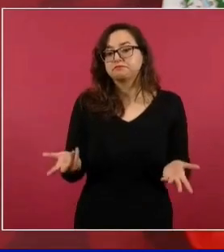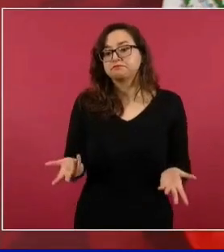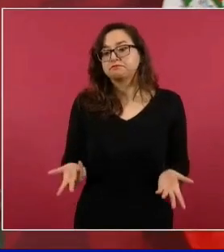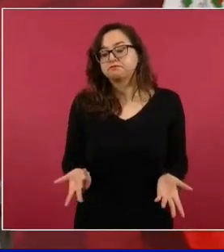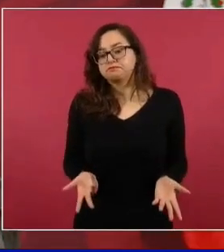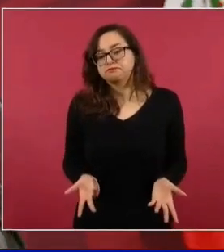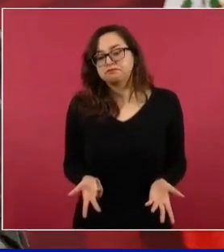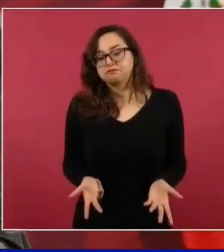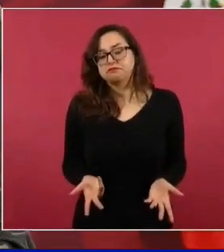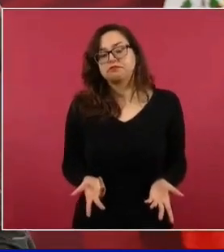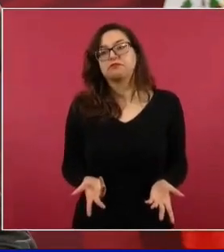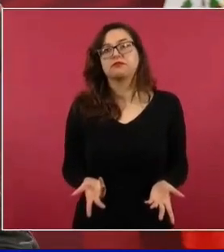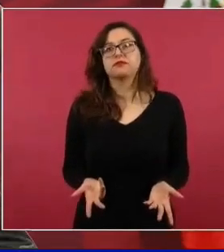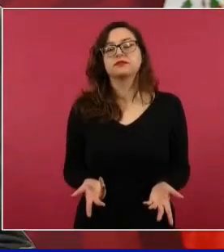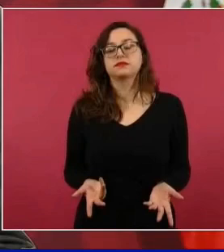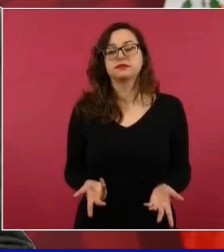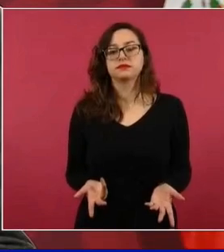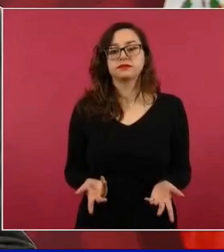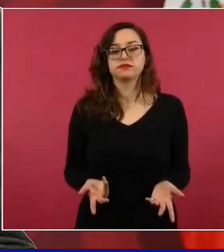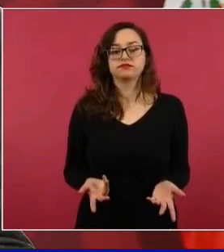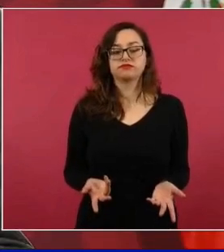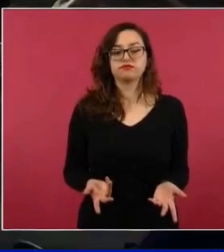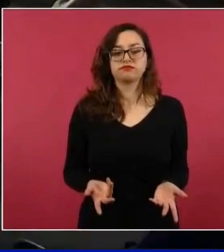Y en política